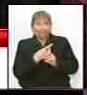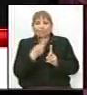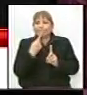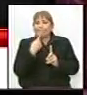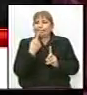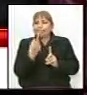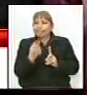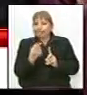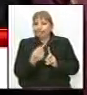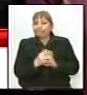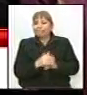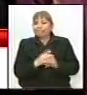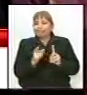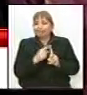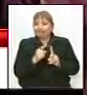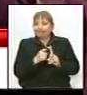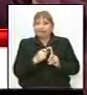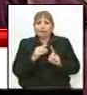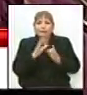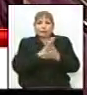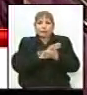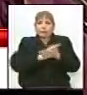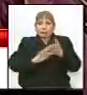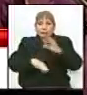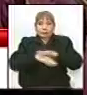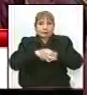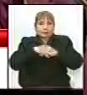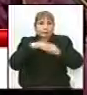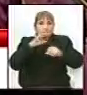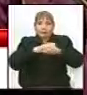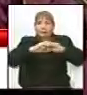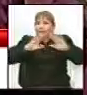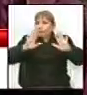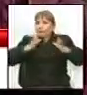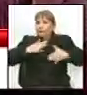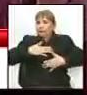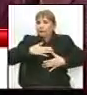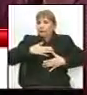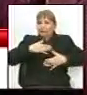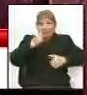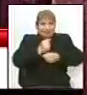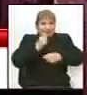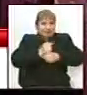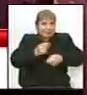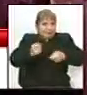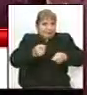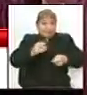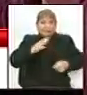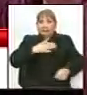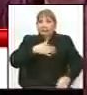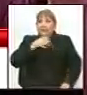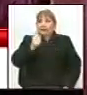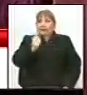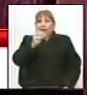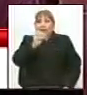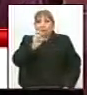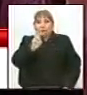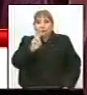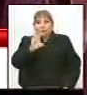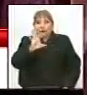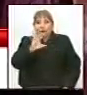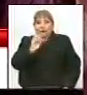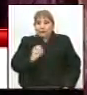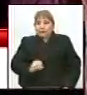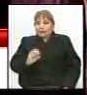es deslindar mi gestión de la gestión del señor Adolfo Castillo. Yo